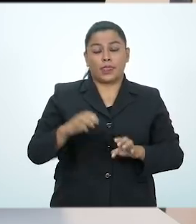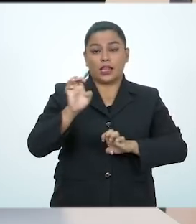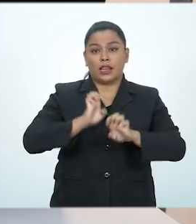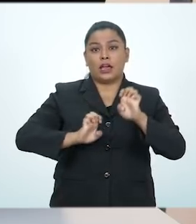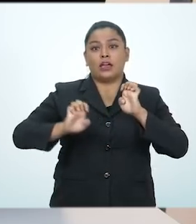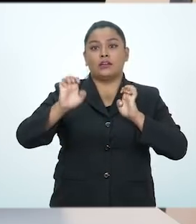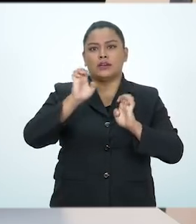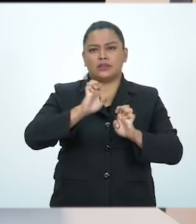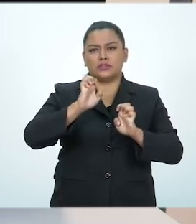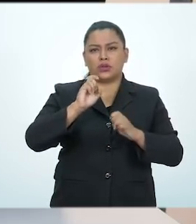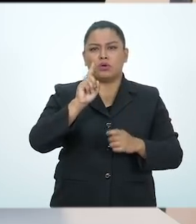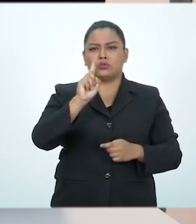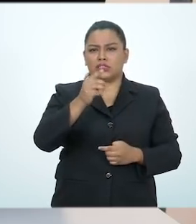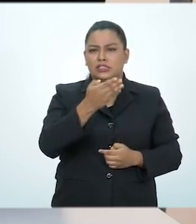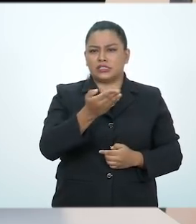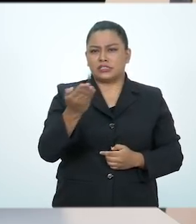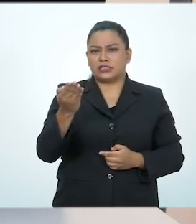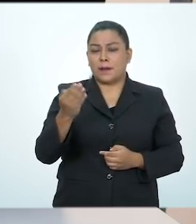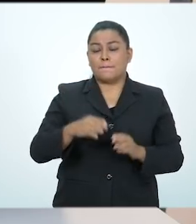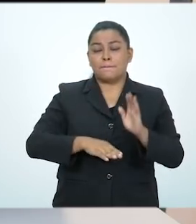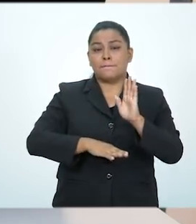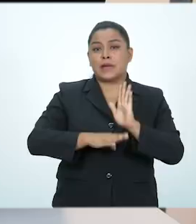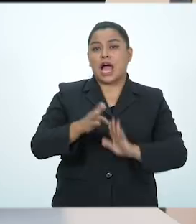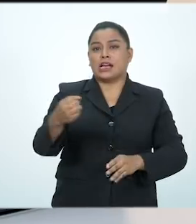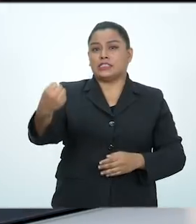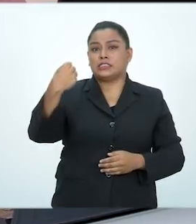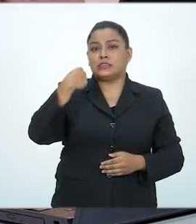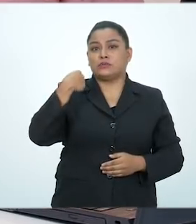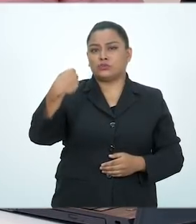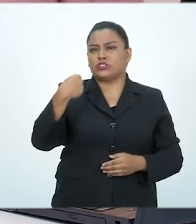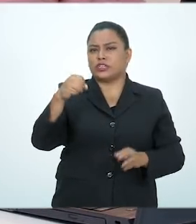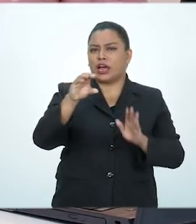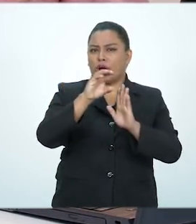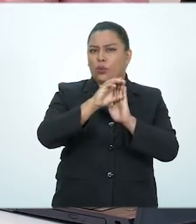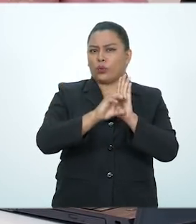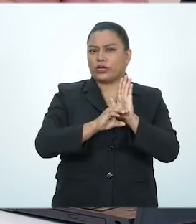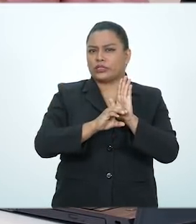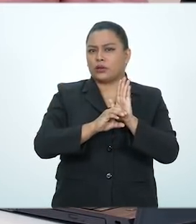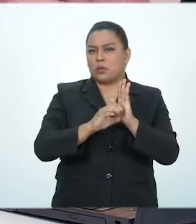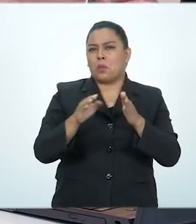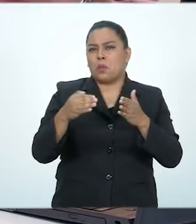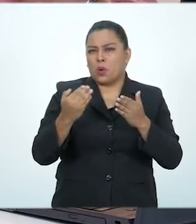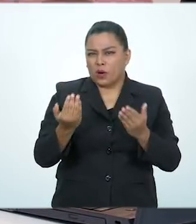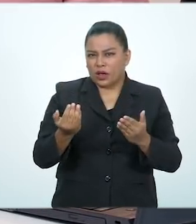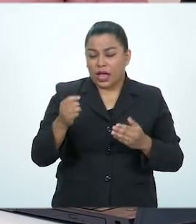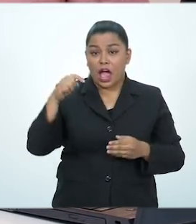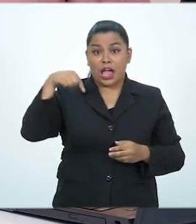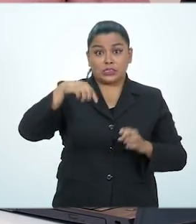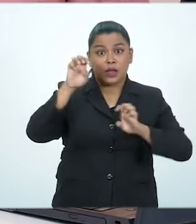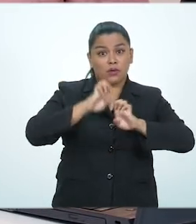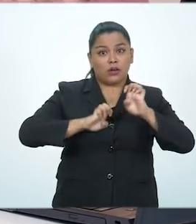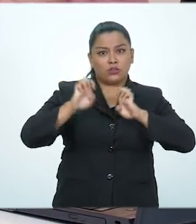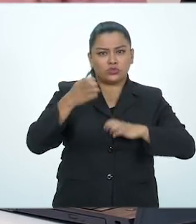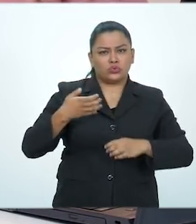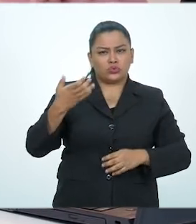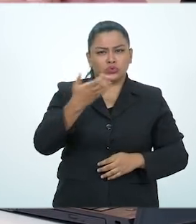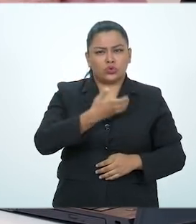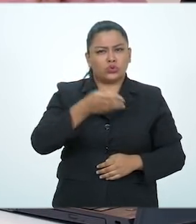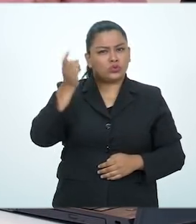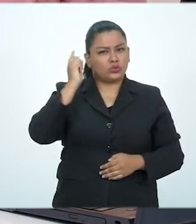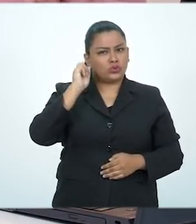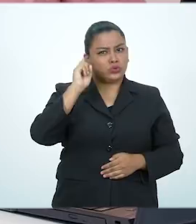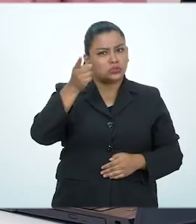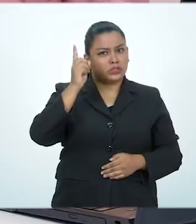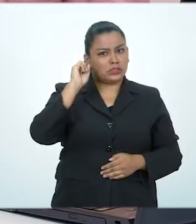La evaluación es uno de los componentes fundamentales del currículo, ya que es mediante la evaluación que nosotros,